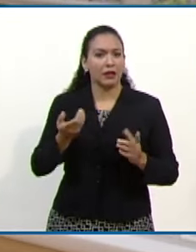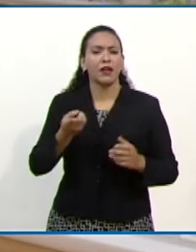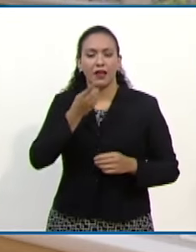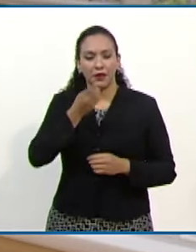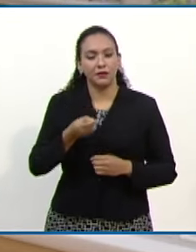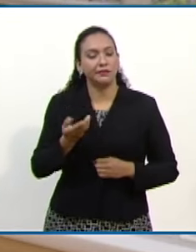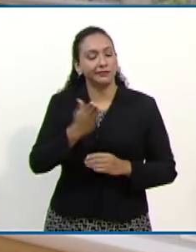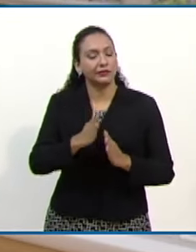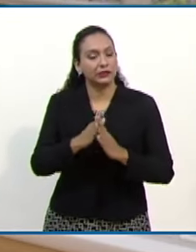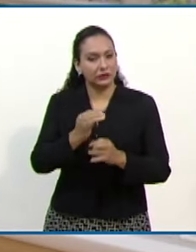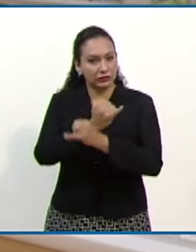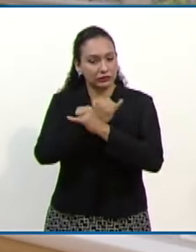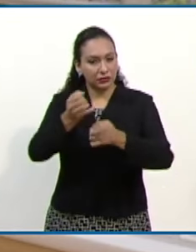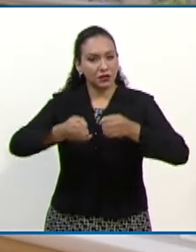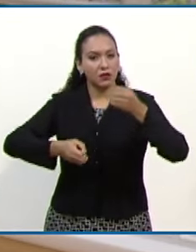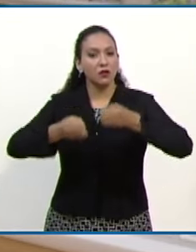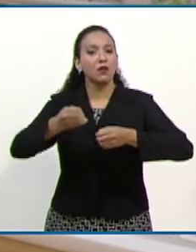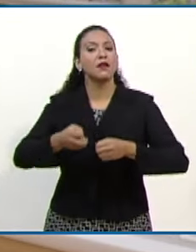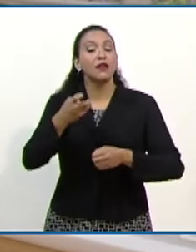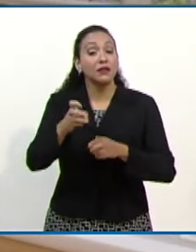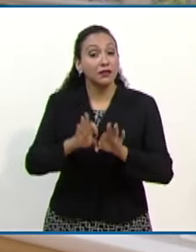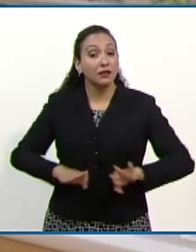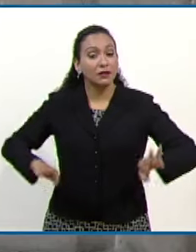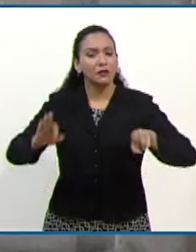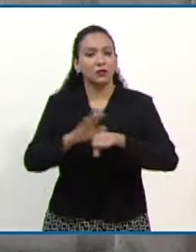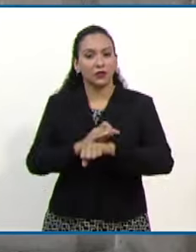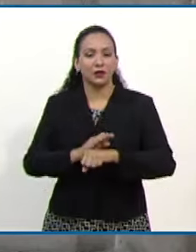independencia judicial por ser un derecho del pueblo.